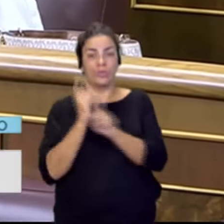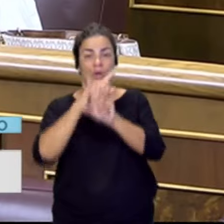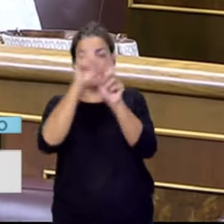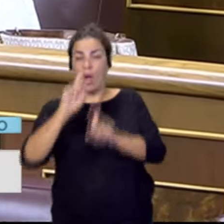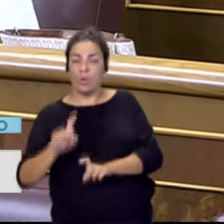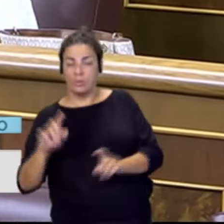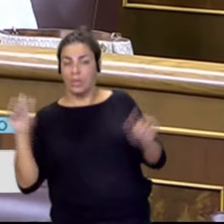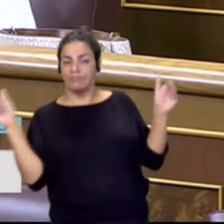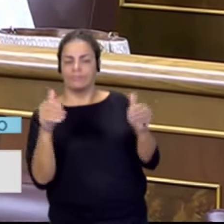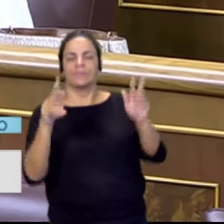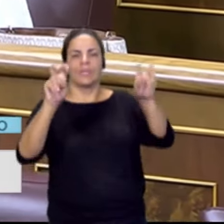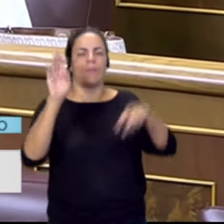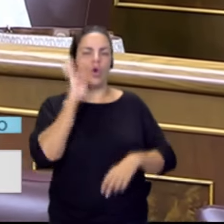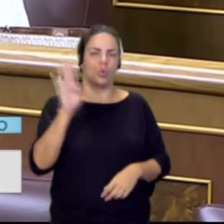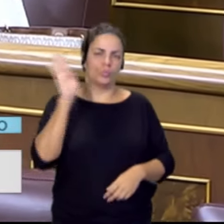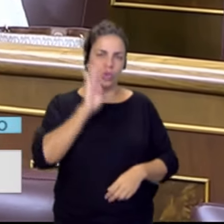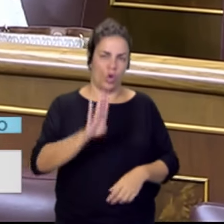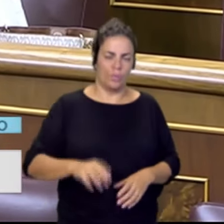centradas en la corrupción.